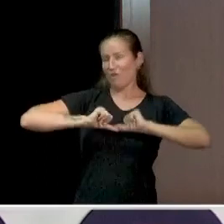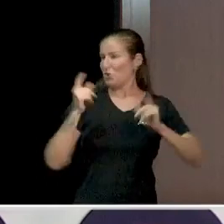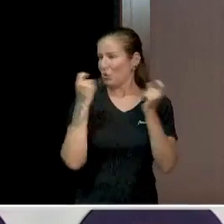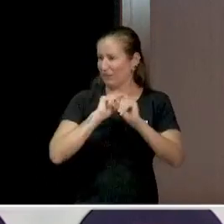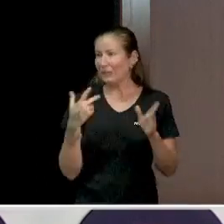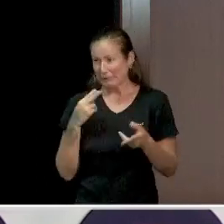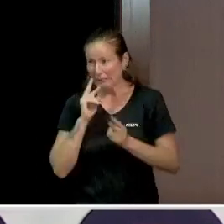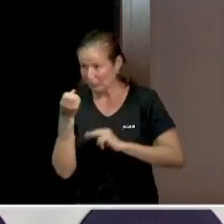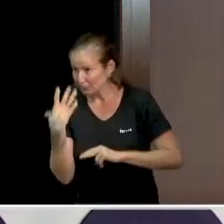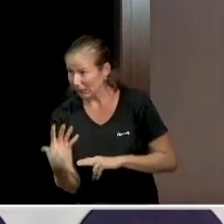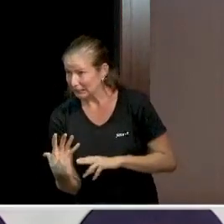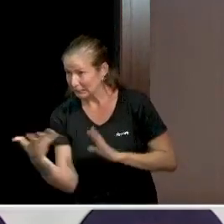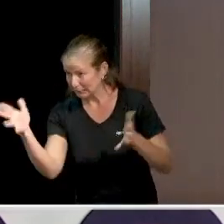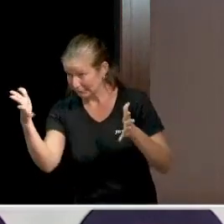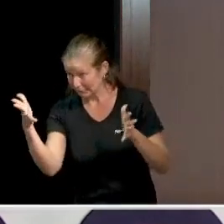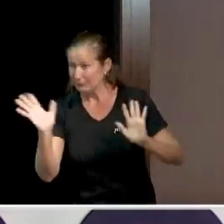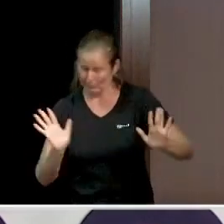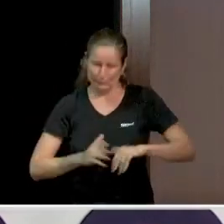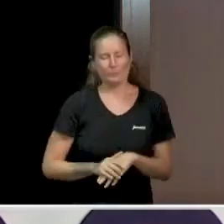pregunta, más o menos.